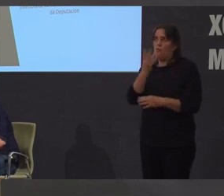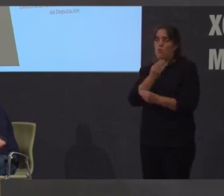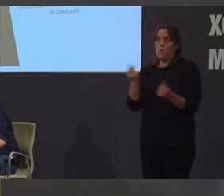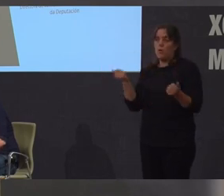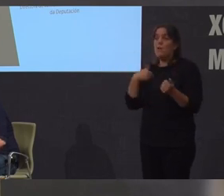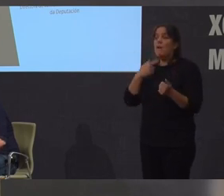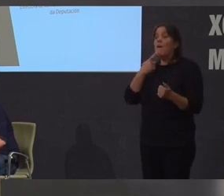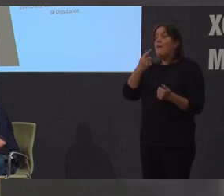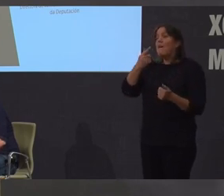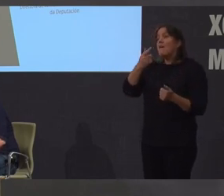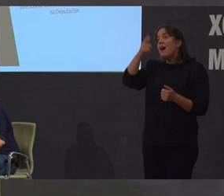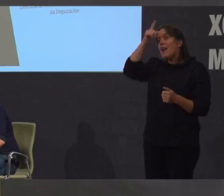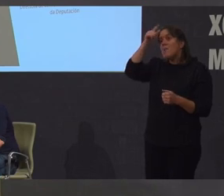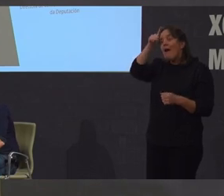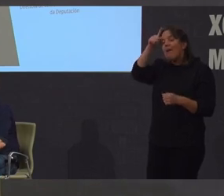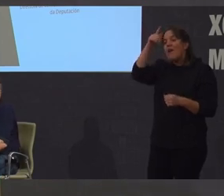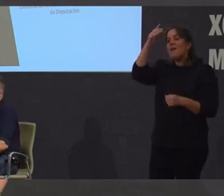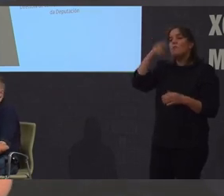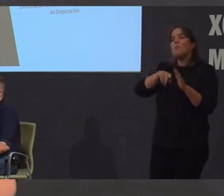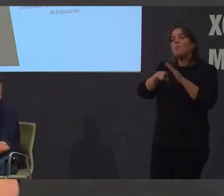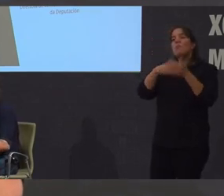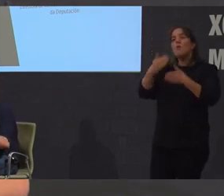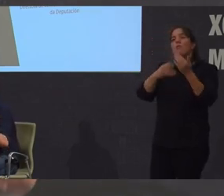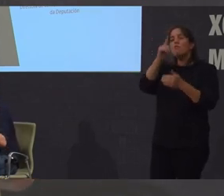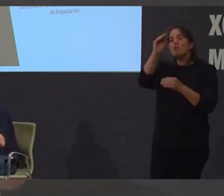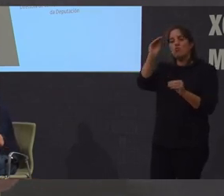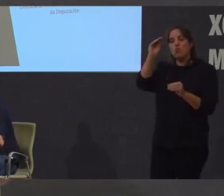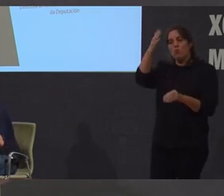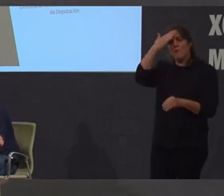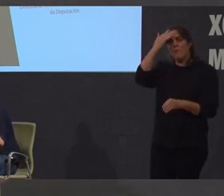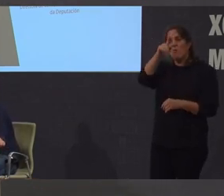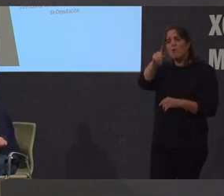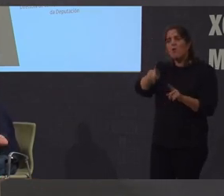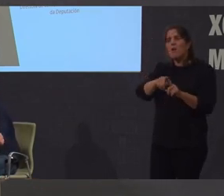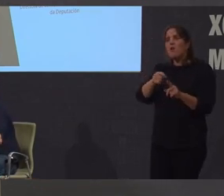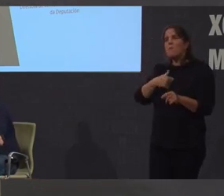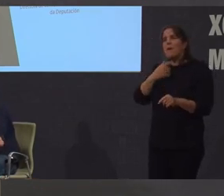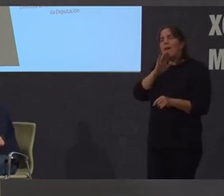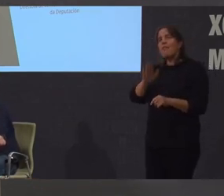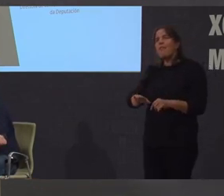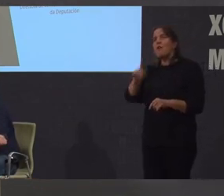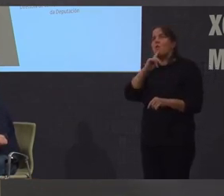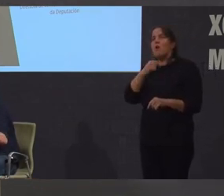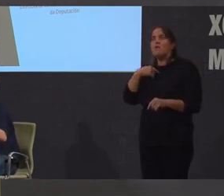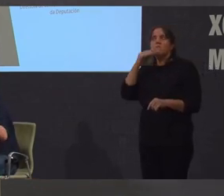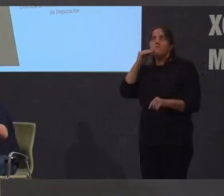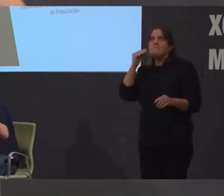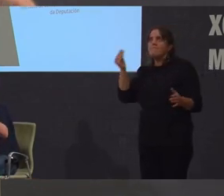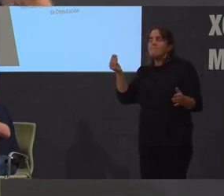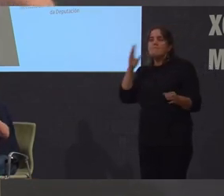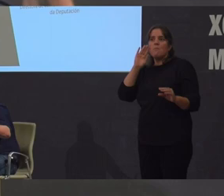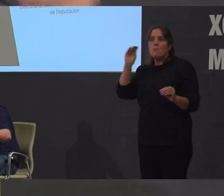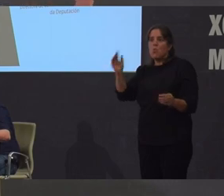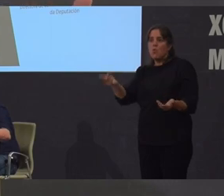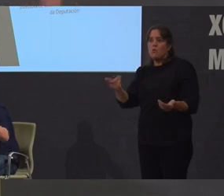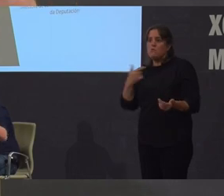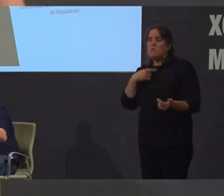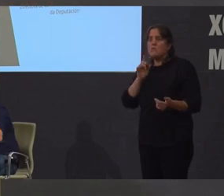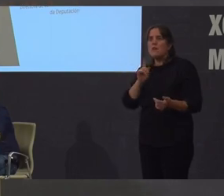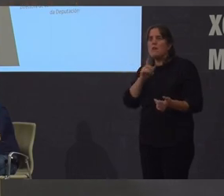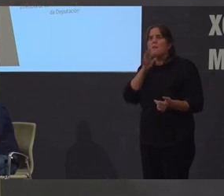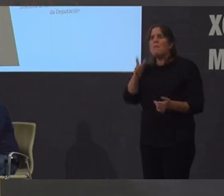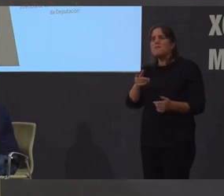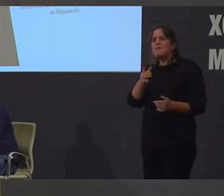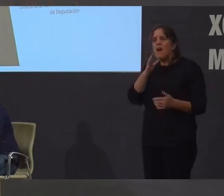Alemania está muy mitificado en España, porque tendemos a mirarlo con los ojos del presente, es decir, qué ocurre en Alemania ahora y